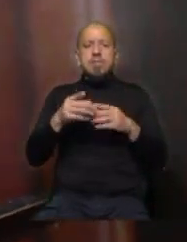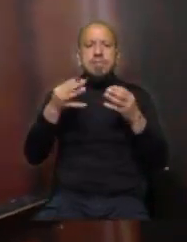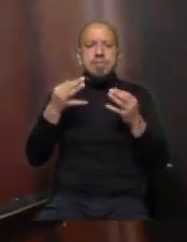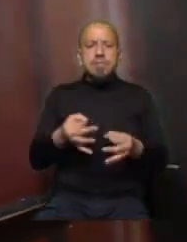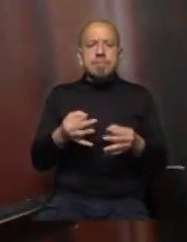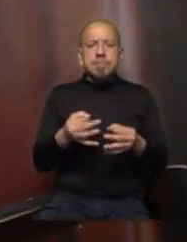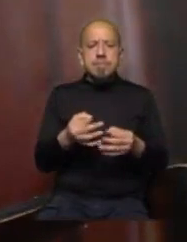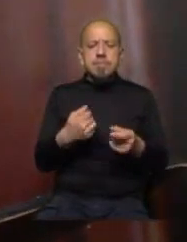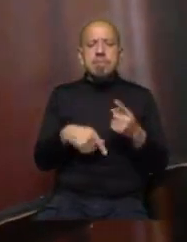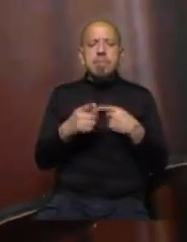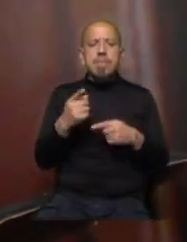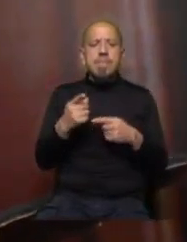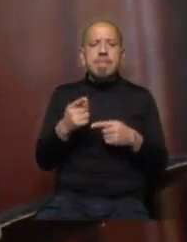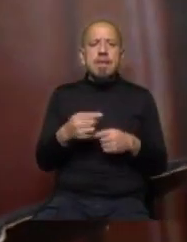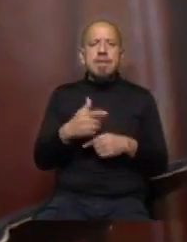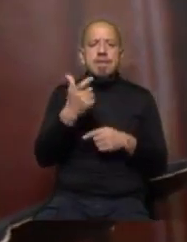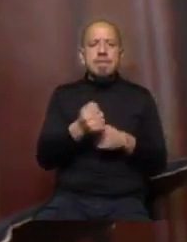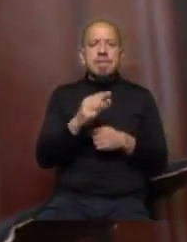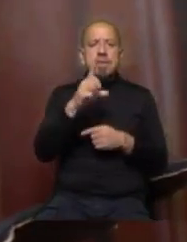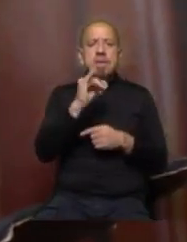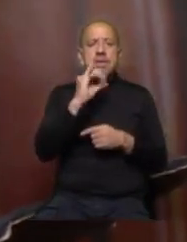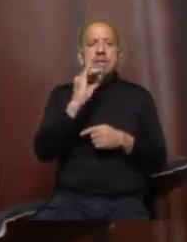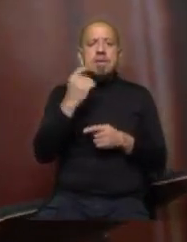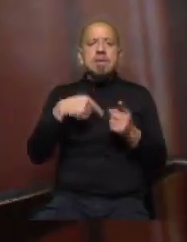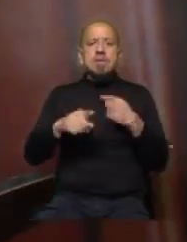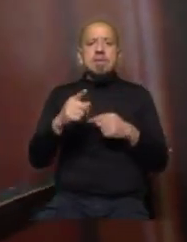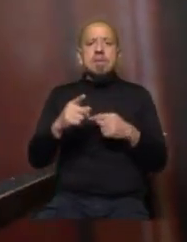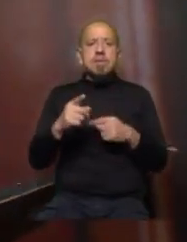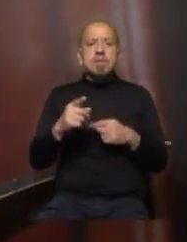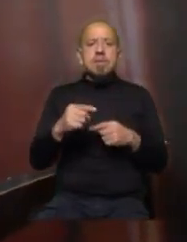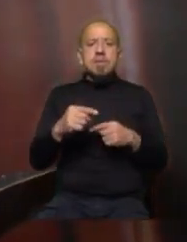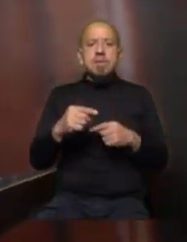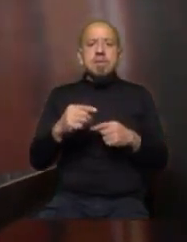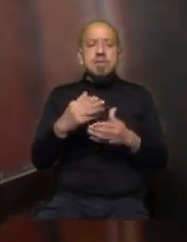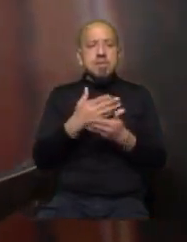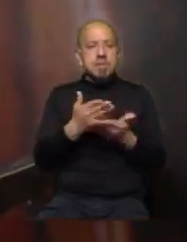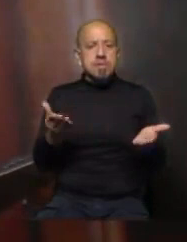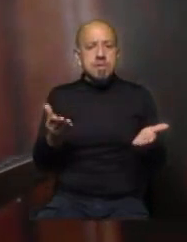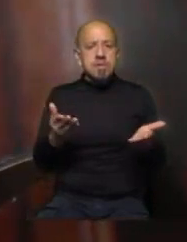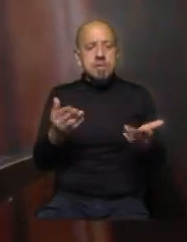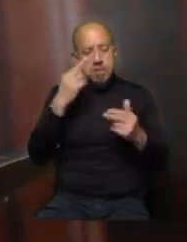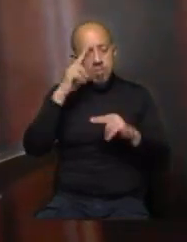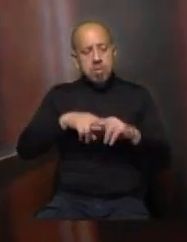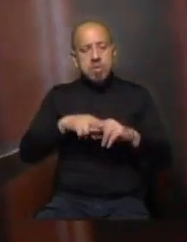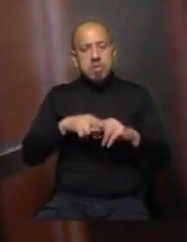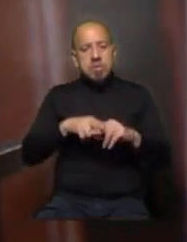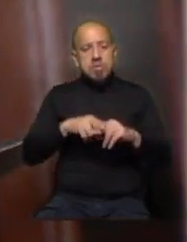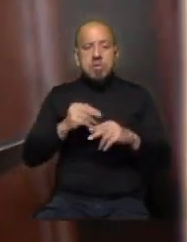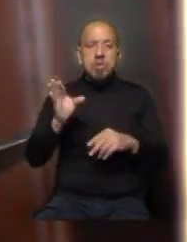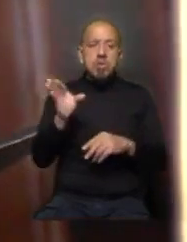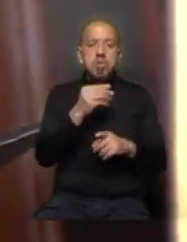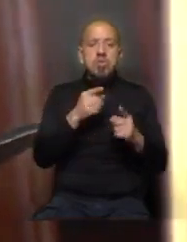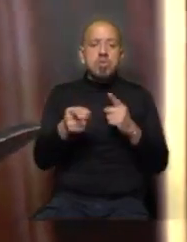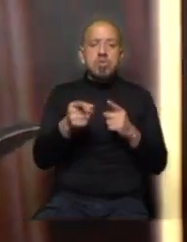inexplicable Alicia no tuvo más desmayos pero se iba visiblemente a la muerte todo el